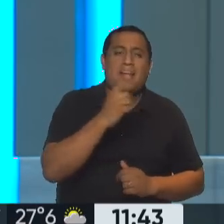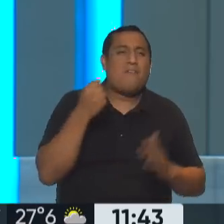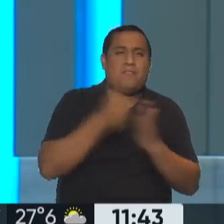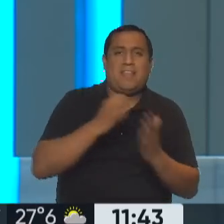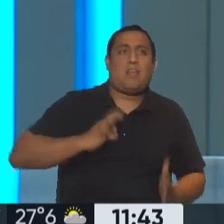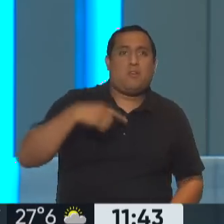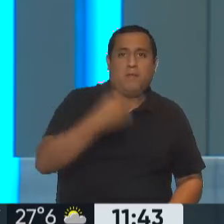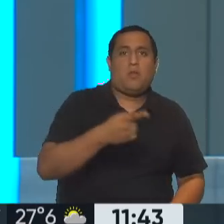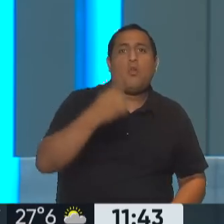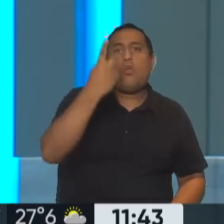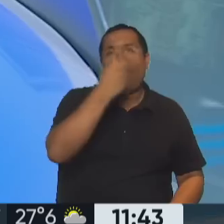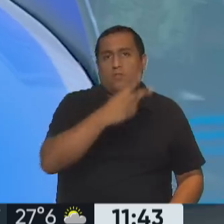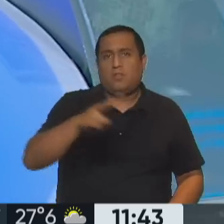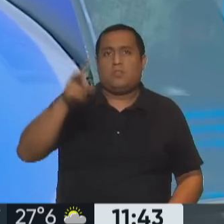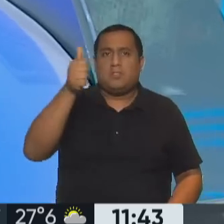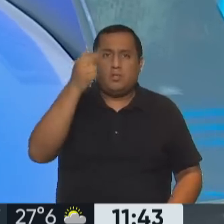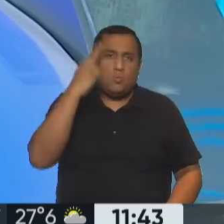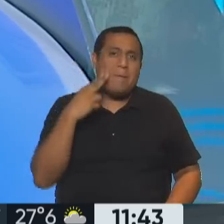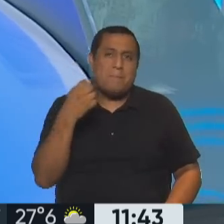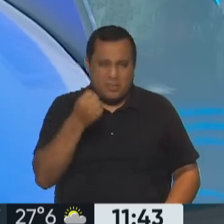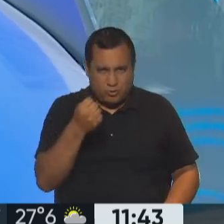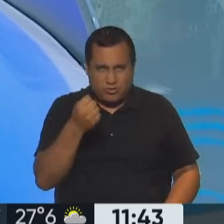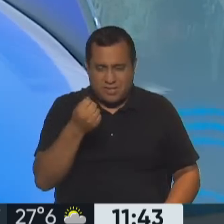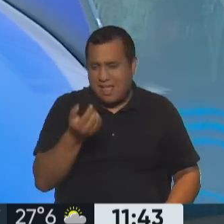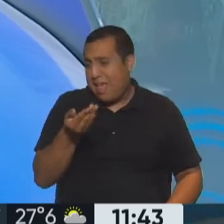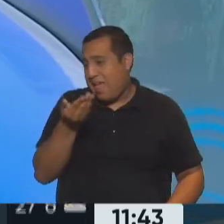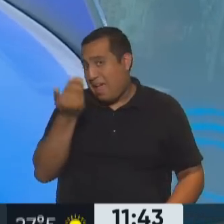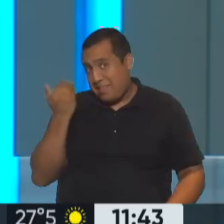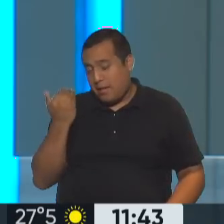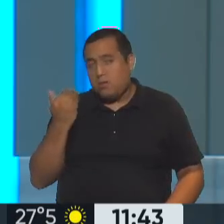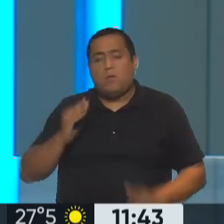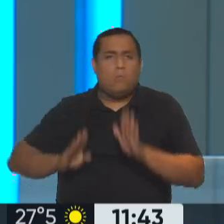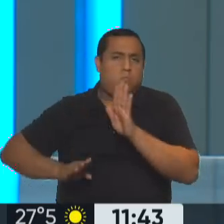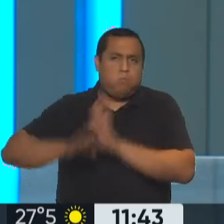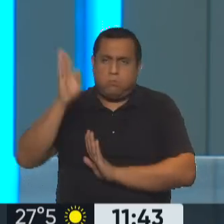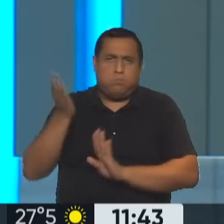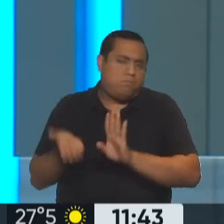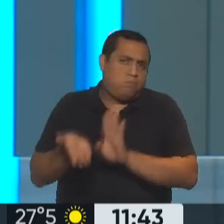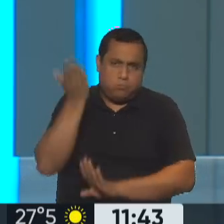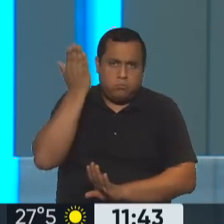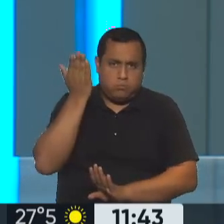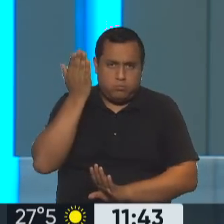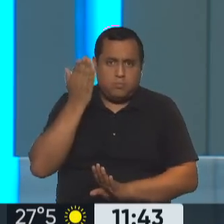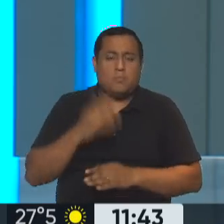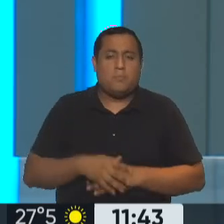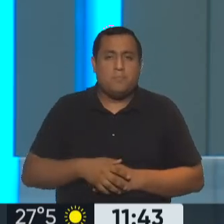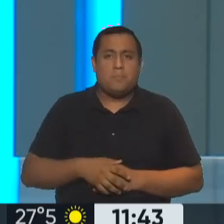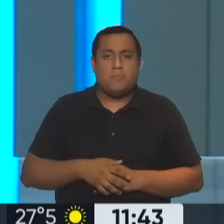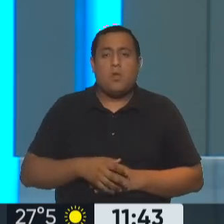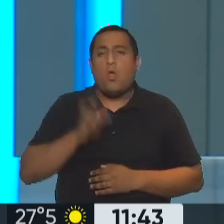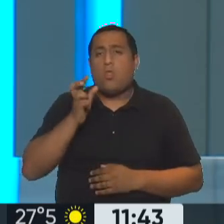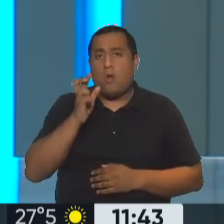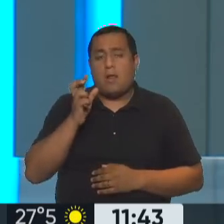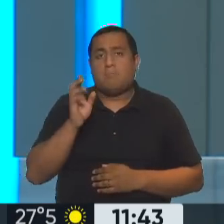viene en 269 pesos. Recordemos que en los últimos días se ha dado una aceleración en cuanto a la mini devaluación diaria que del dólar,